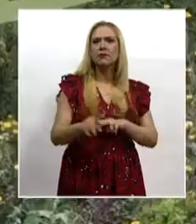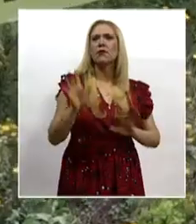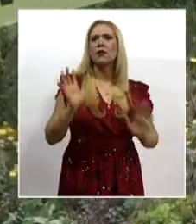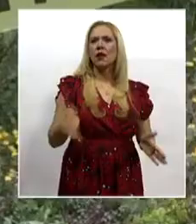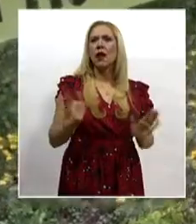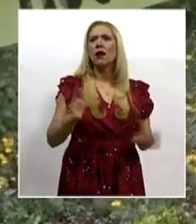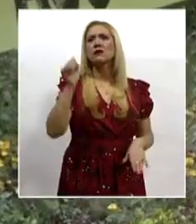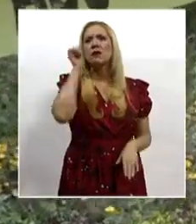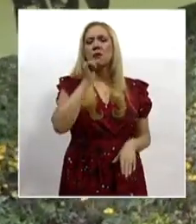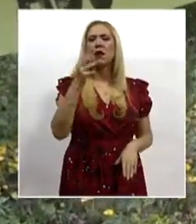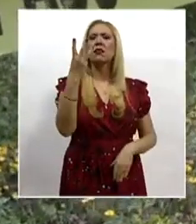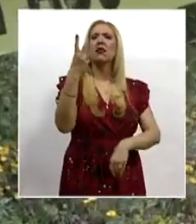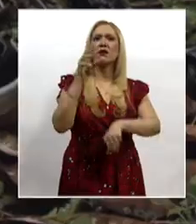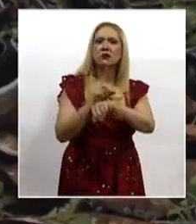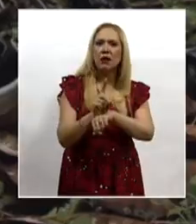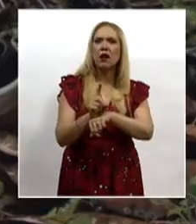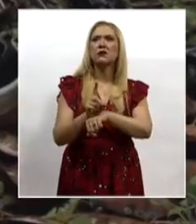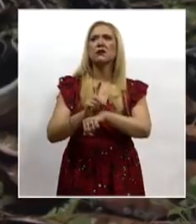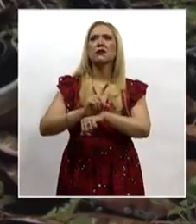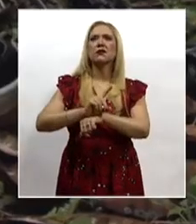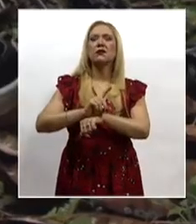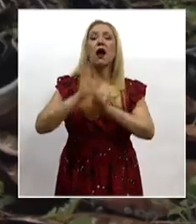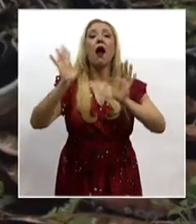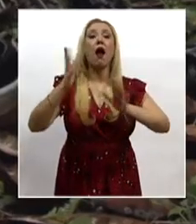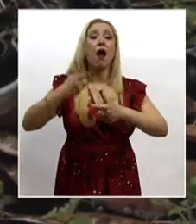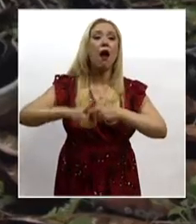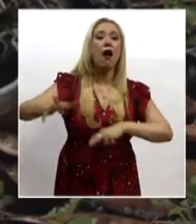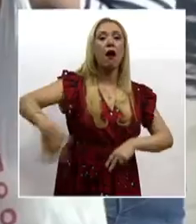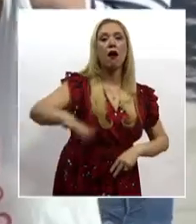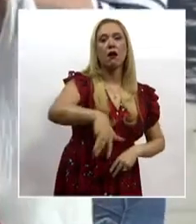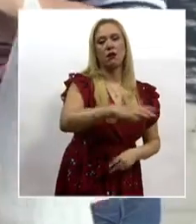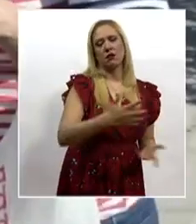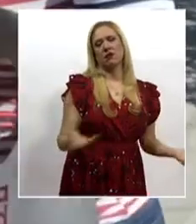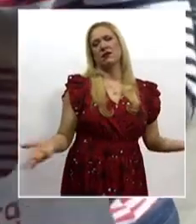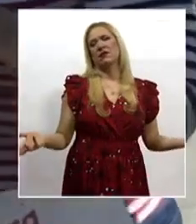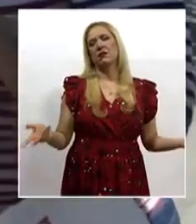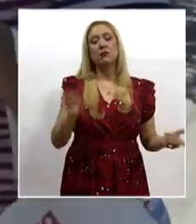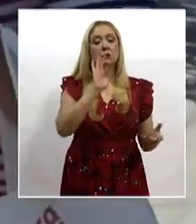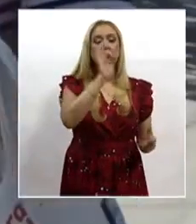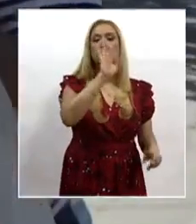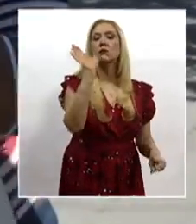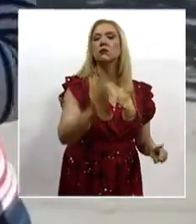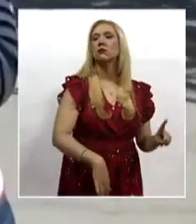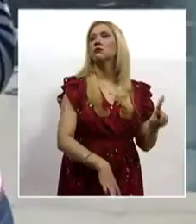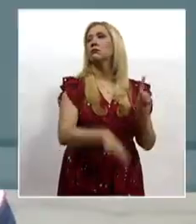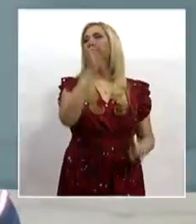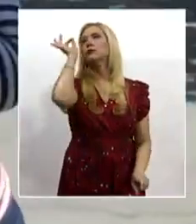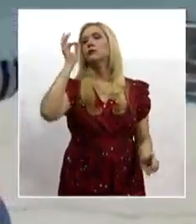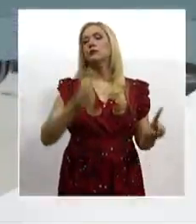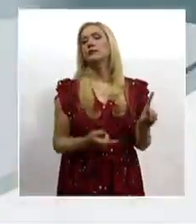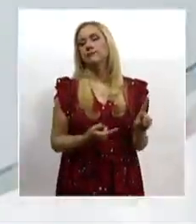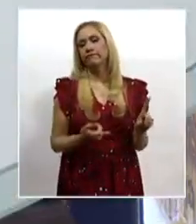3 días después, lo que disminuye las posibilidades de encontrar con vida a la víctima.